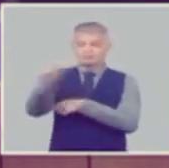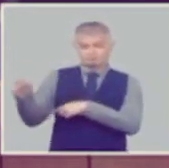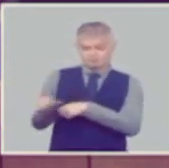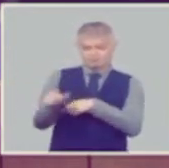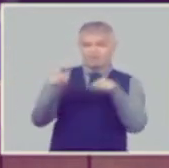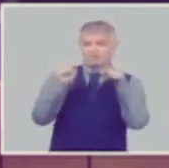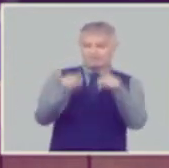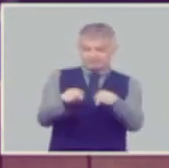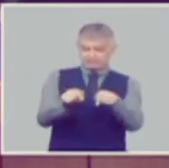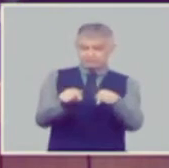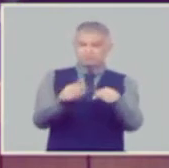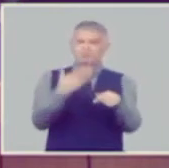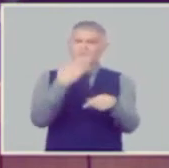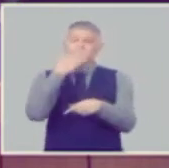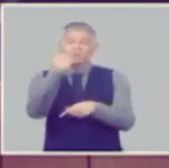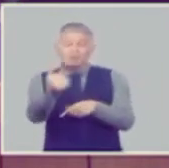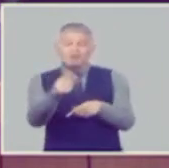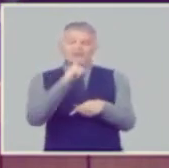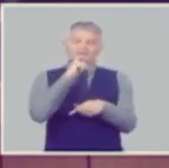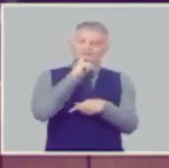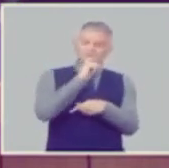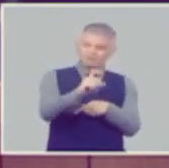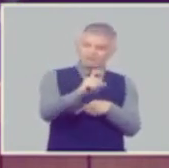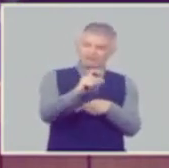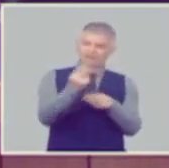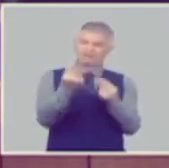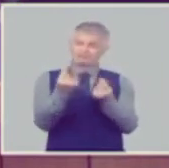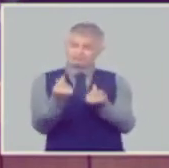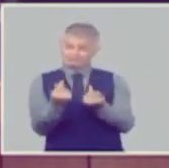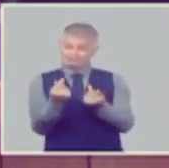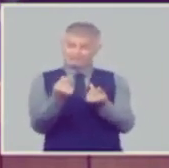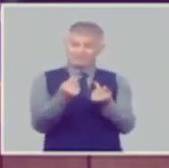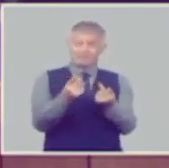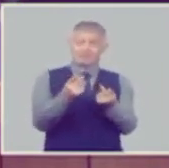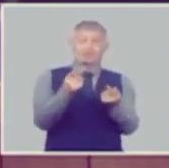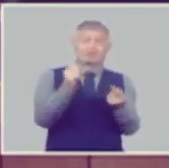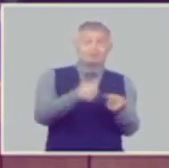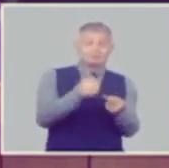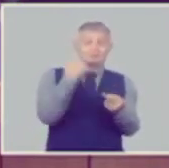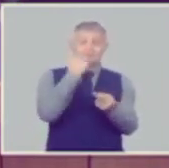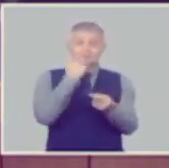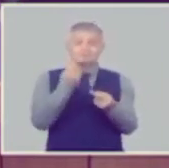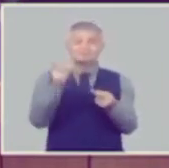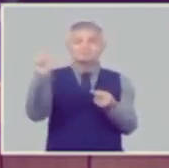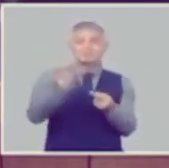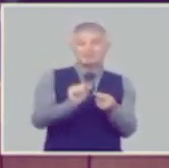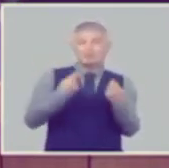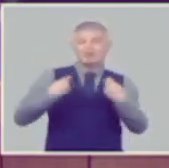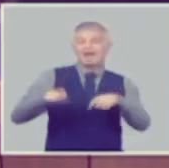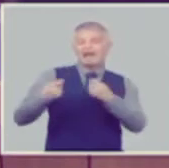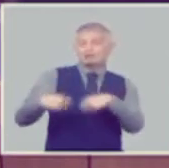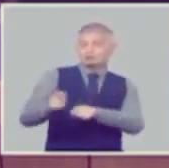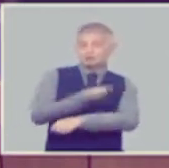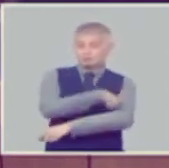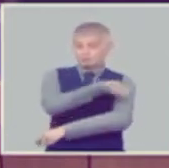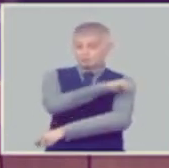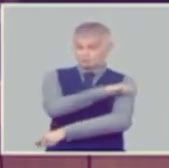mejorar el déficit fiscal proyectado a partir de una mayor eficiencia del gasto público y del aumento de los ingresos